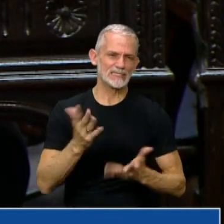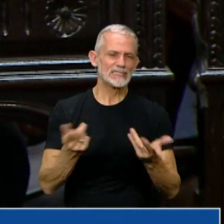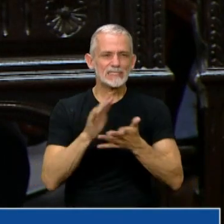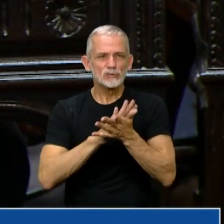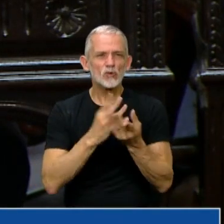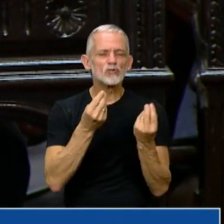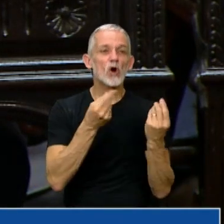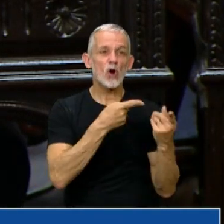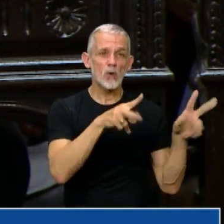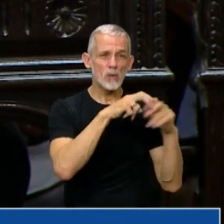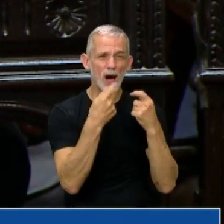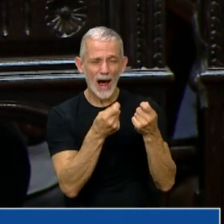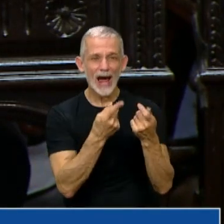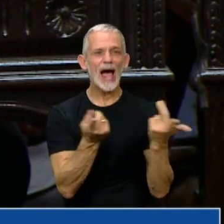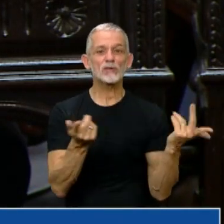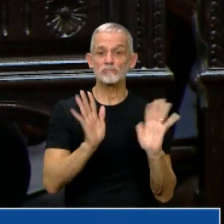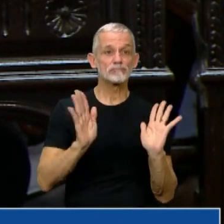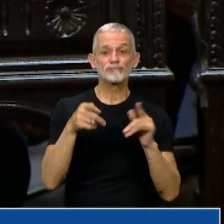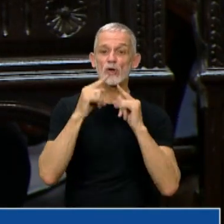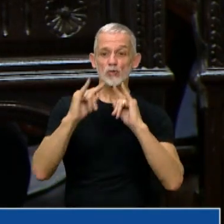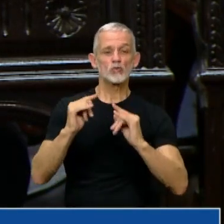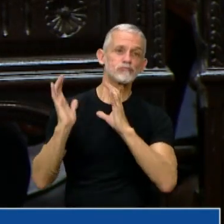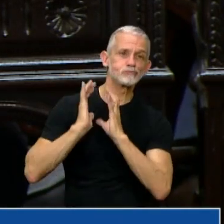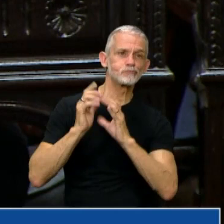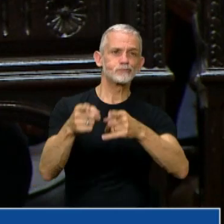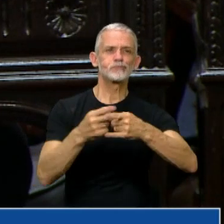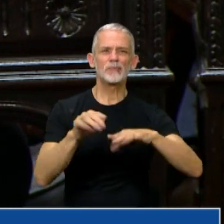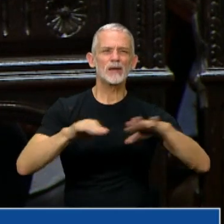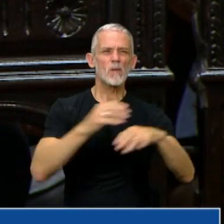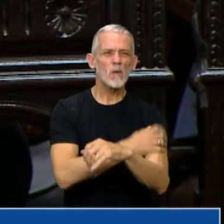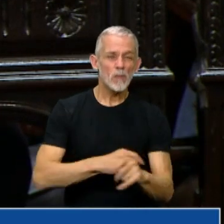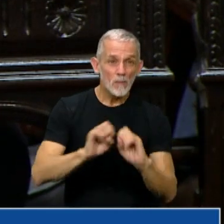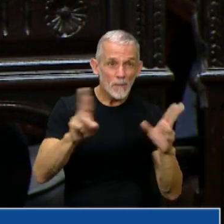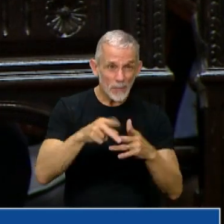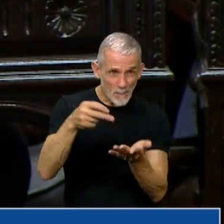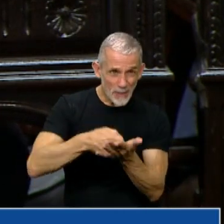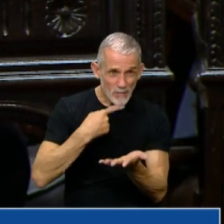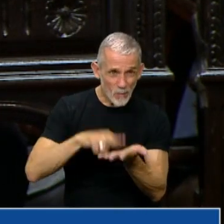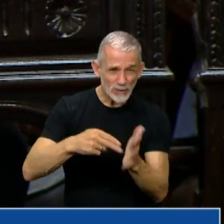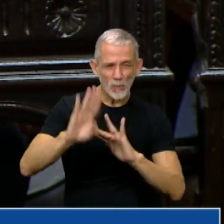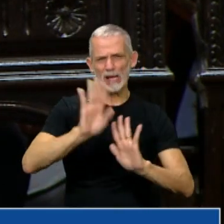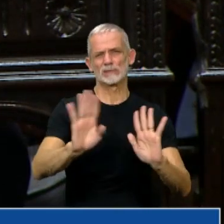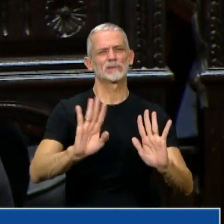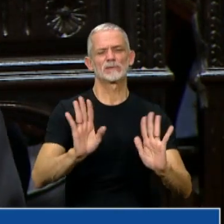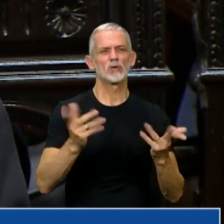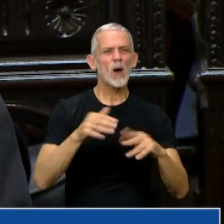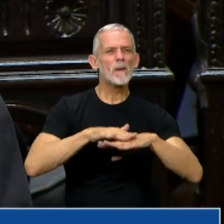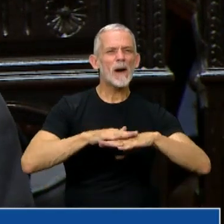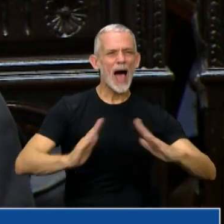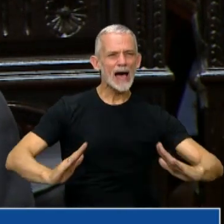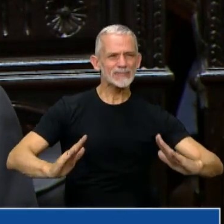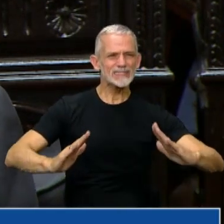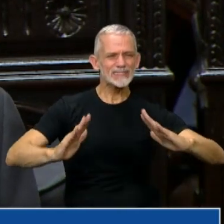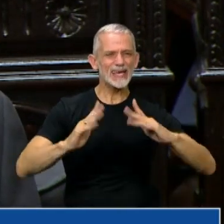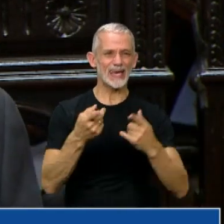los problemas fiscales haciéndole caer el peso a los niveles más bajos de la sociedad, a la base de la pirámide